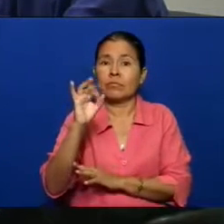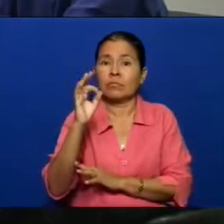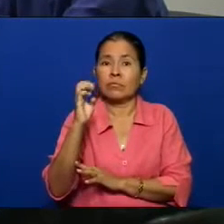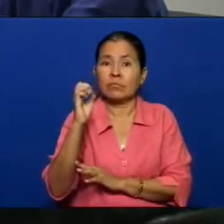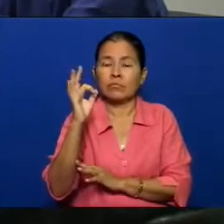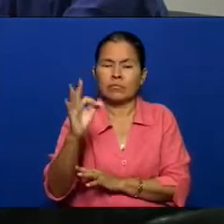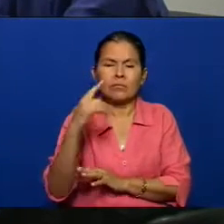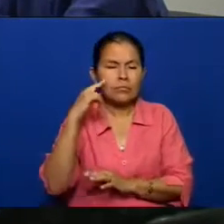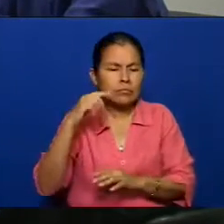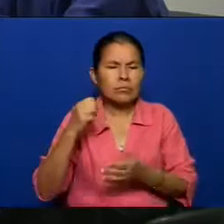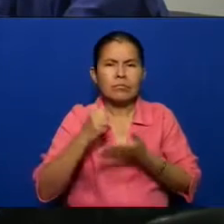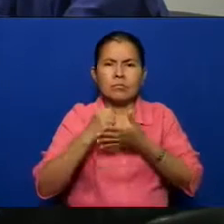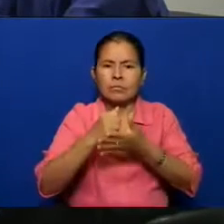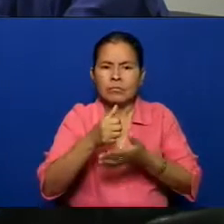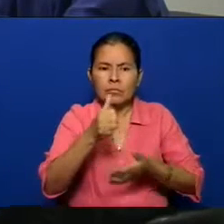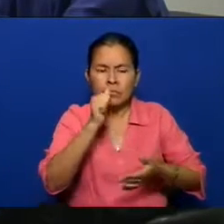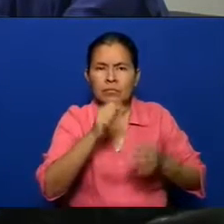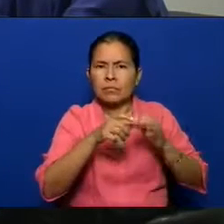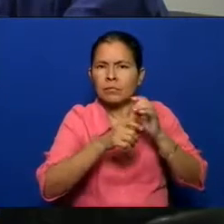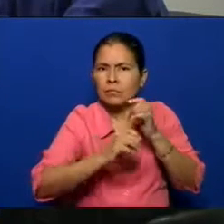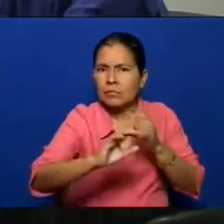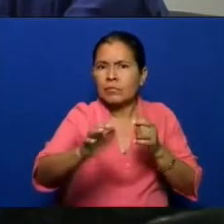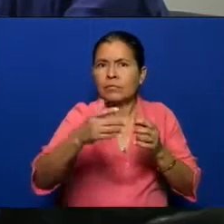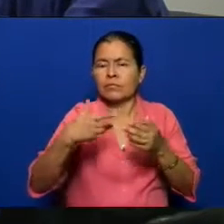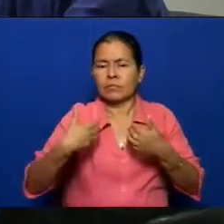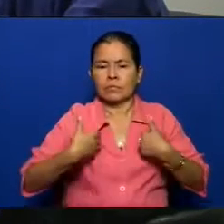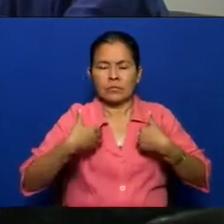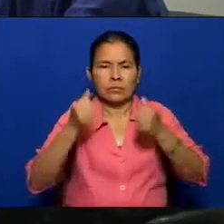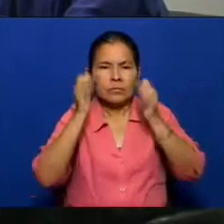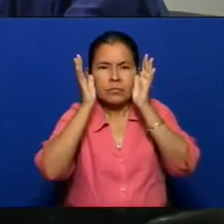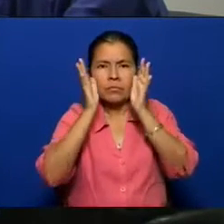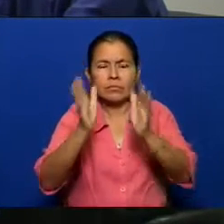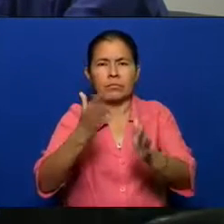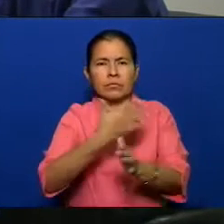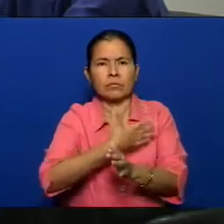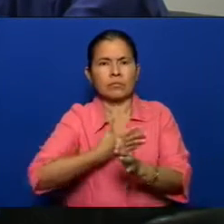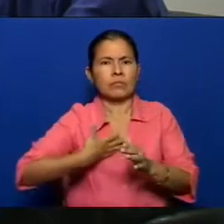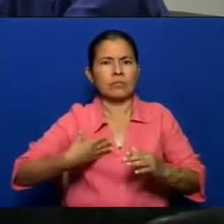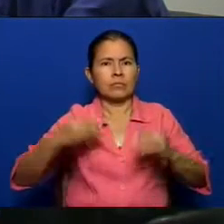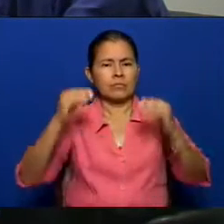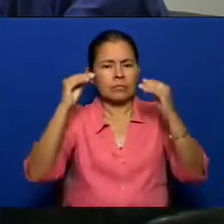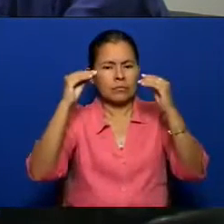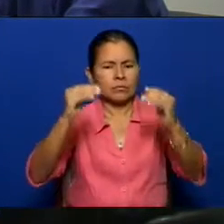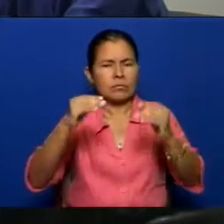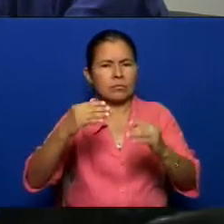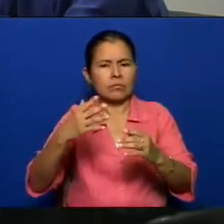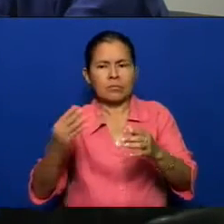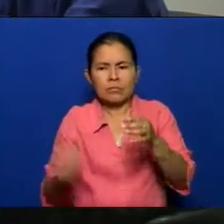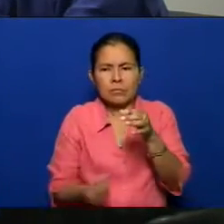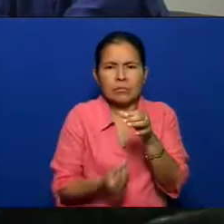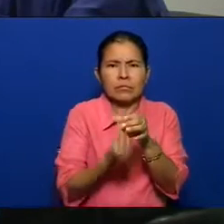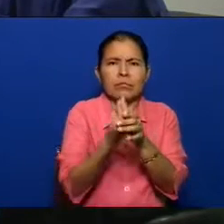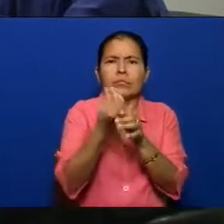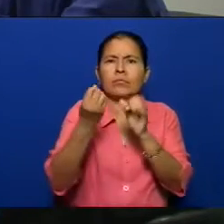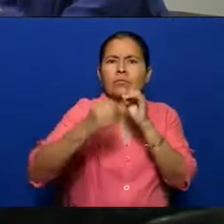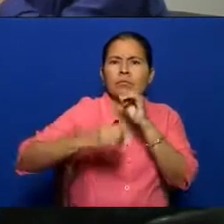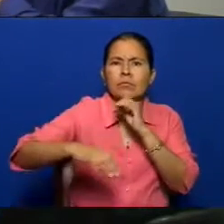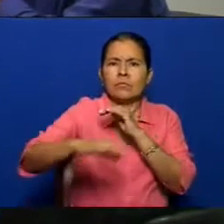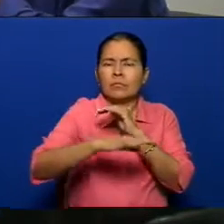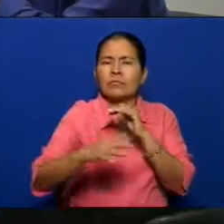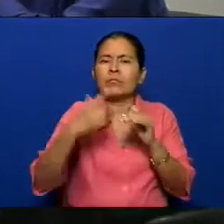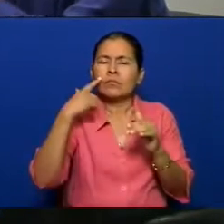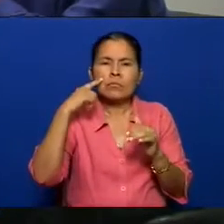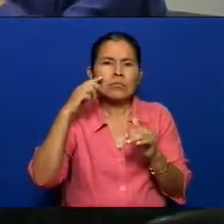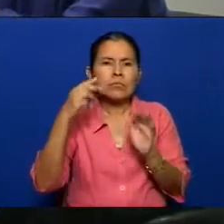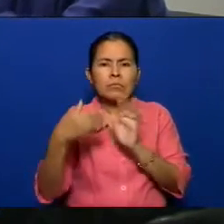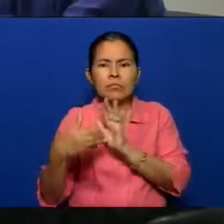agua, el acceso a la salud, por mejorar la calidad de la educación, por promover la inclusión social, por enviar